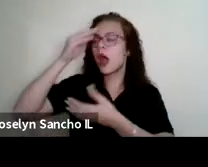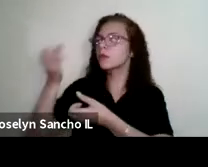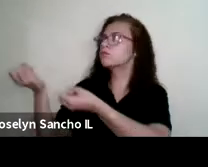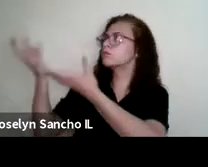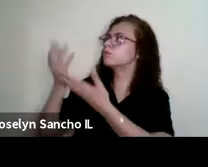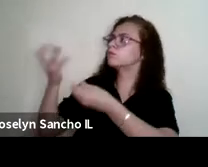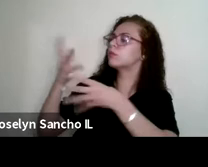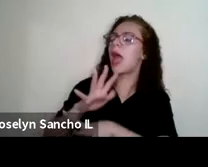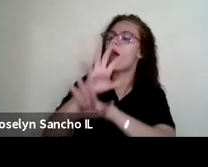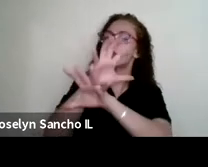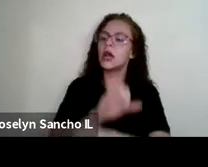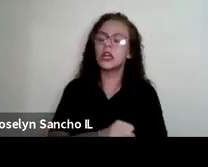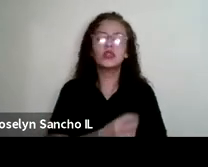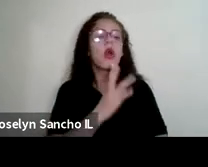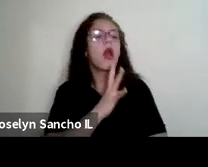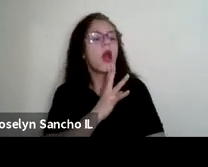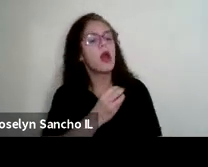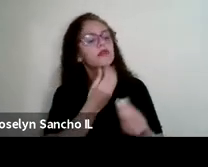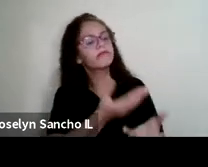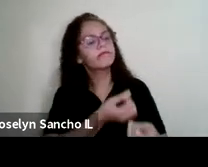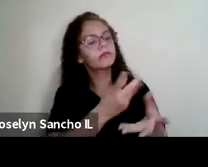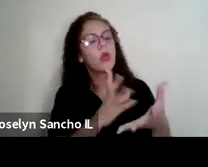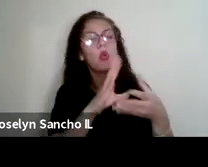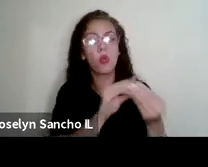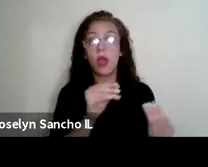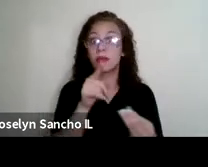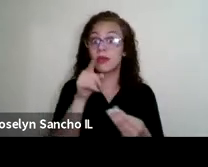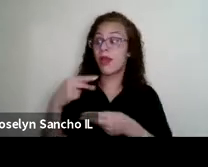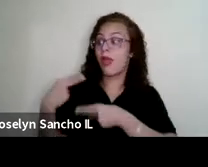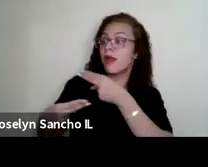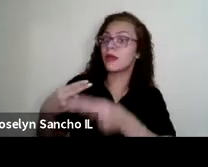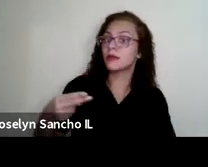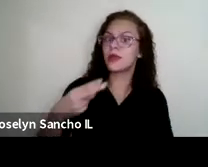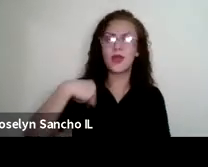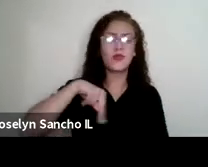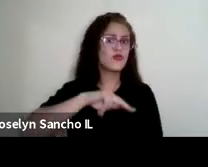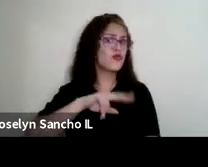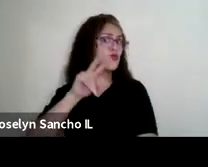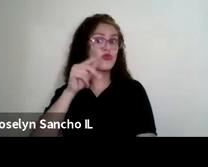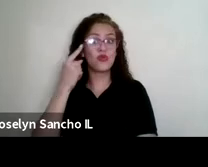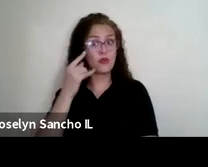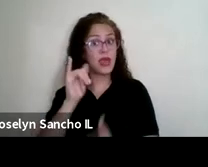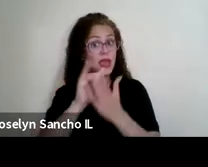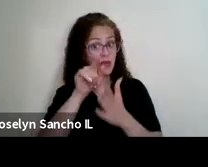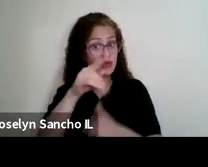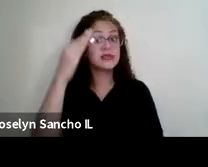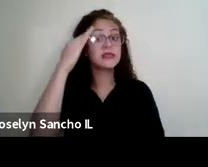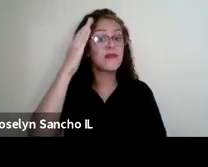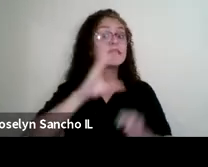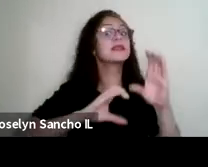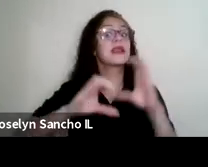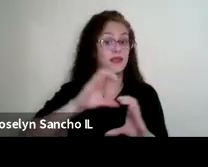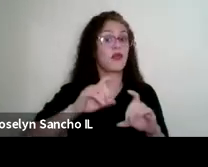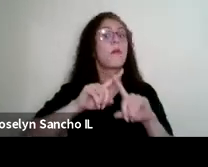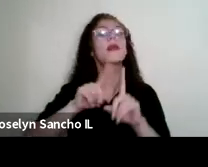tradición oral. Y nosotras muchas veces y nosotros no consideramos esto como saberes científicos, pero sí